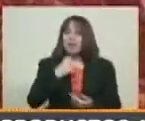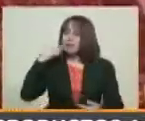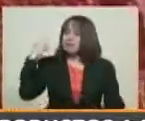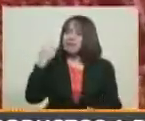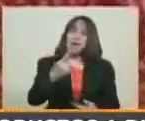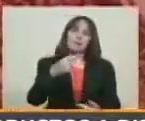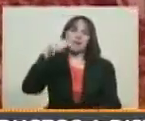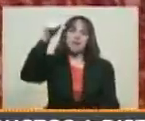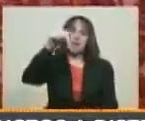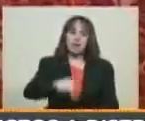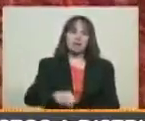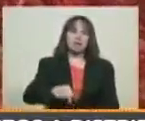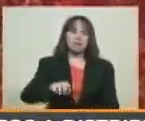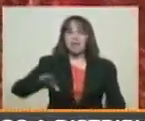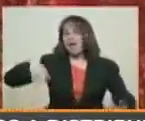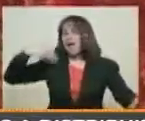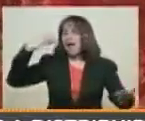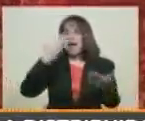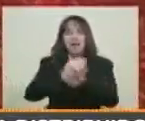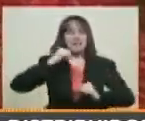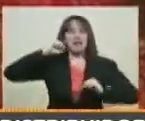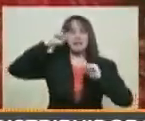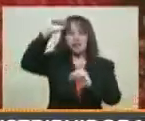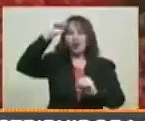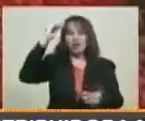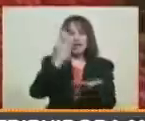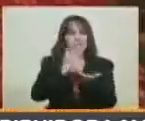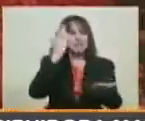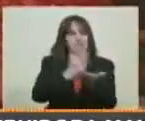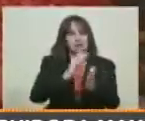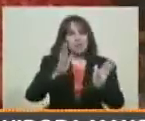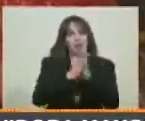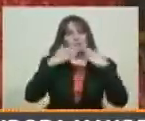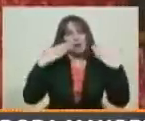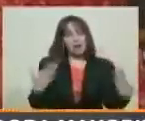desde aquí, ¡hasta la victoria siempre, Cumaná!